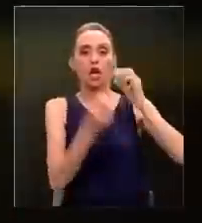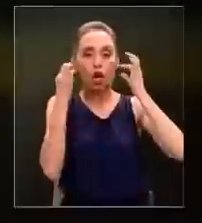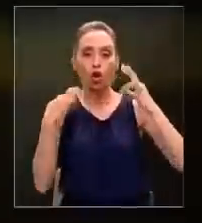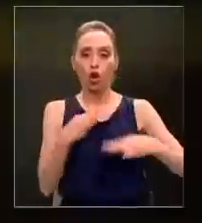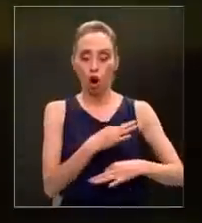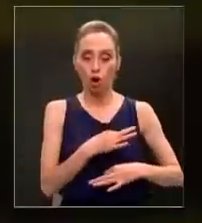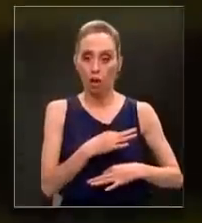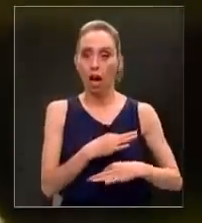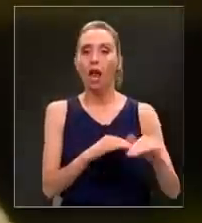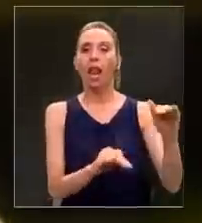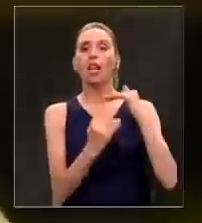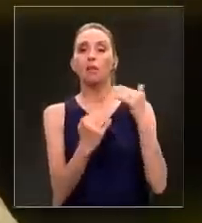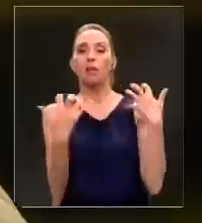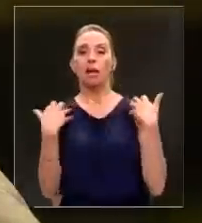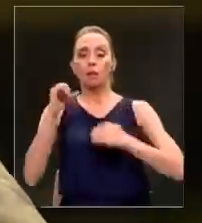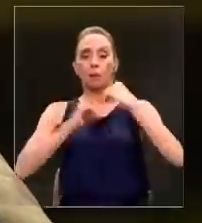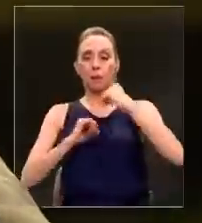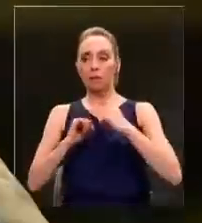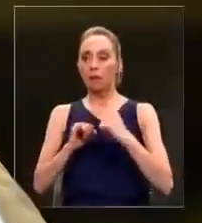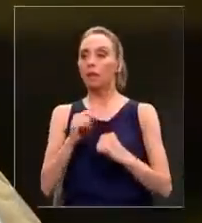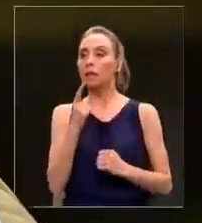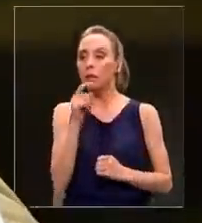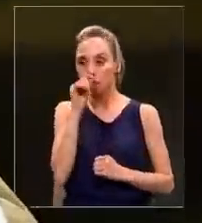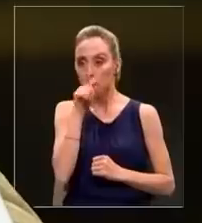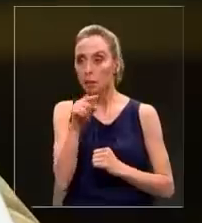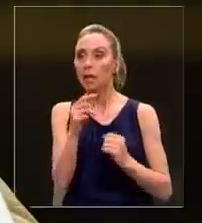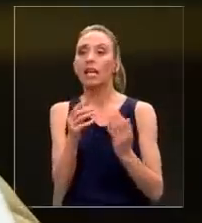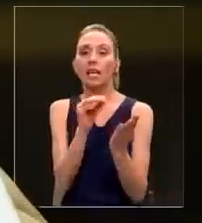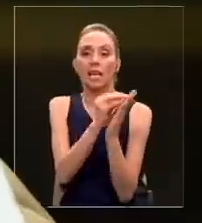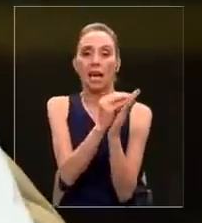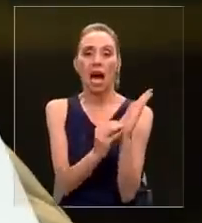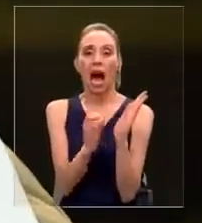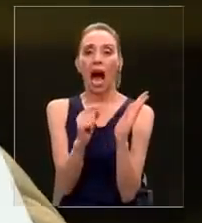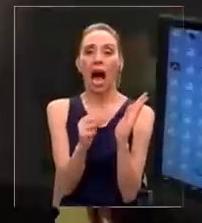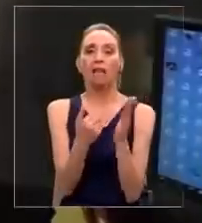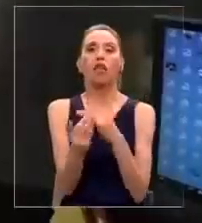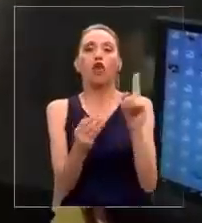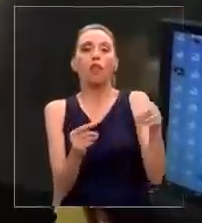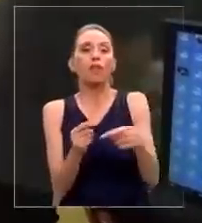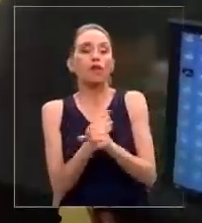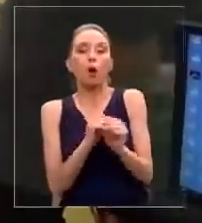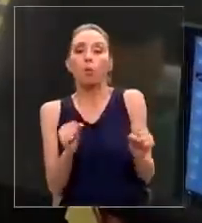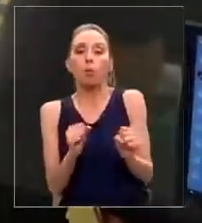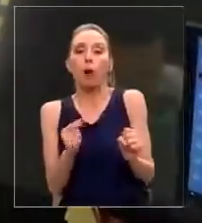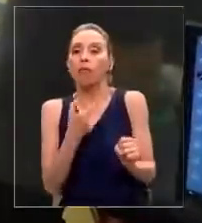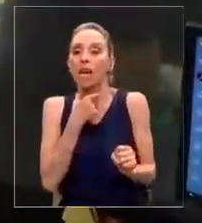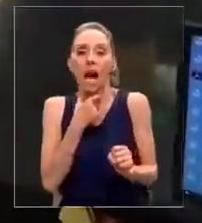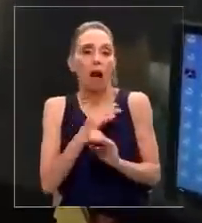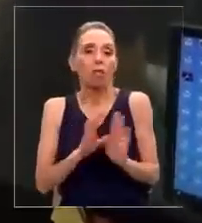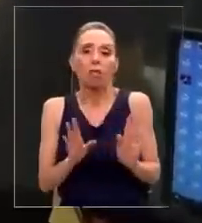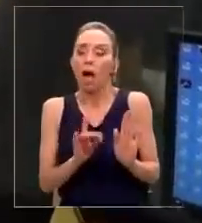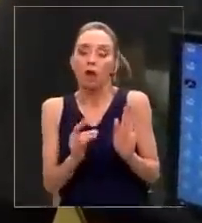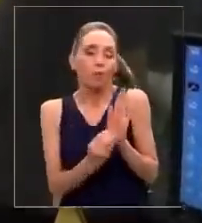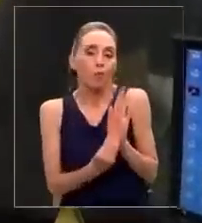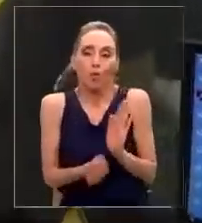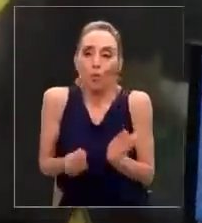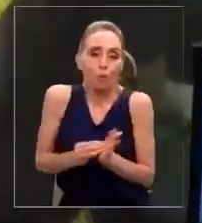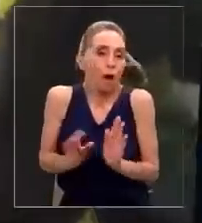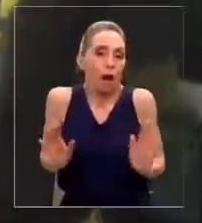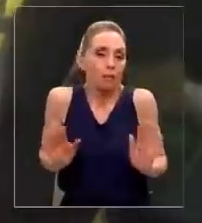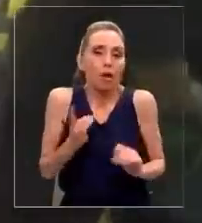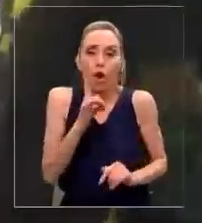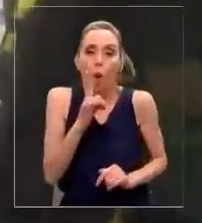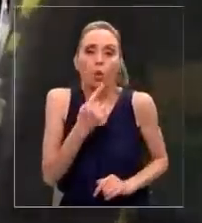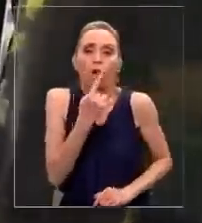Como añadidura, ¿qué más garantiza el acta de procedencia? Pues la verdad es que no le consigo más garantías que esas. La